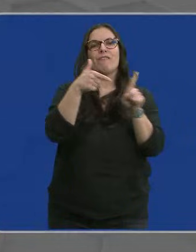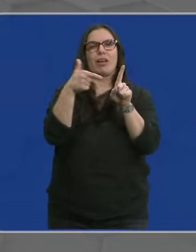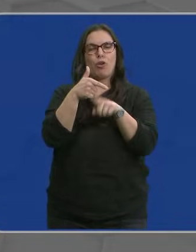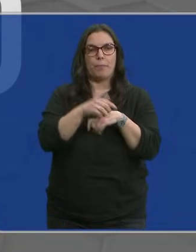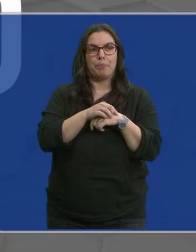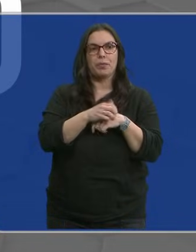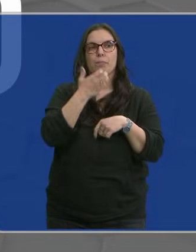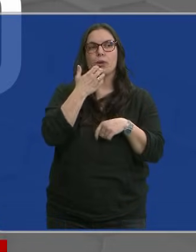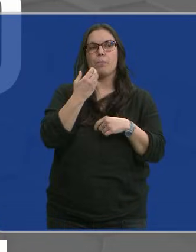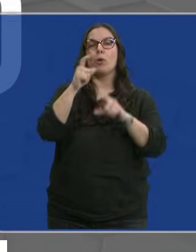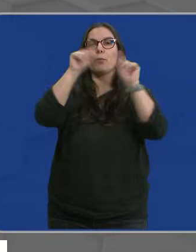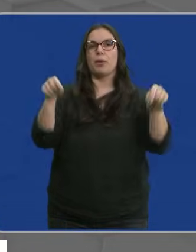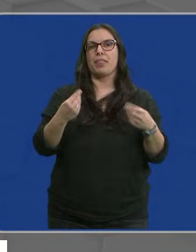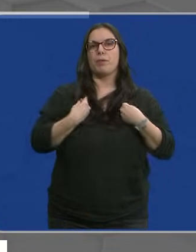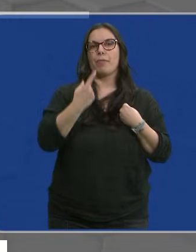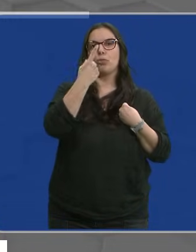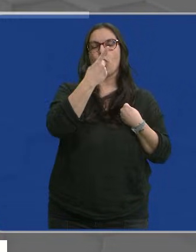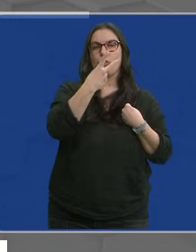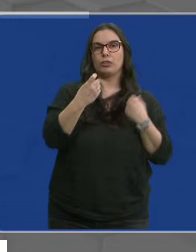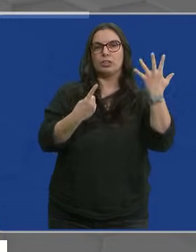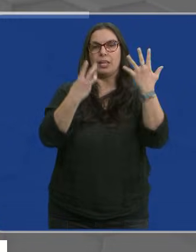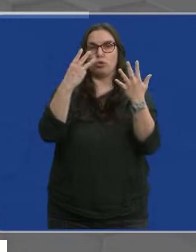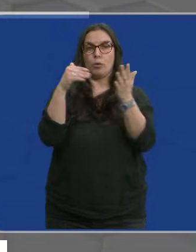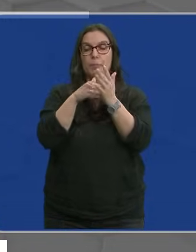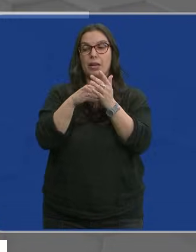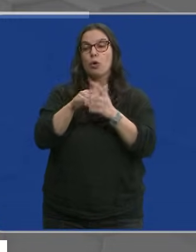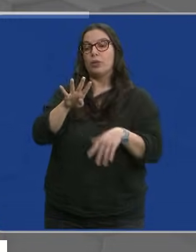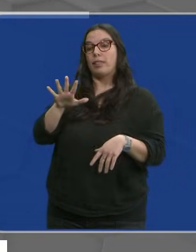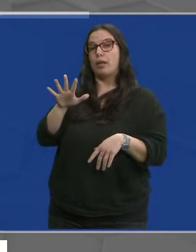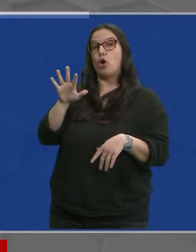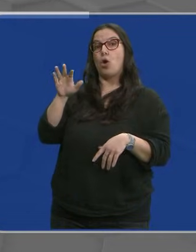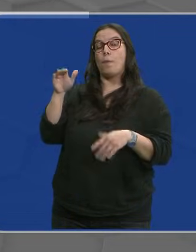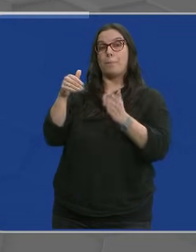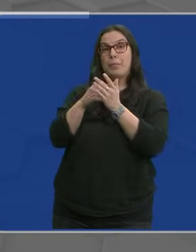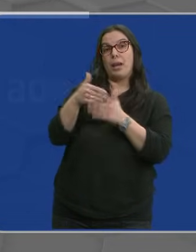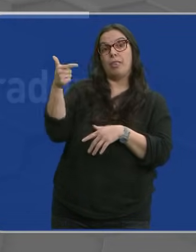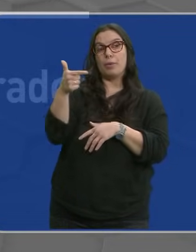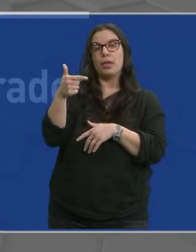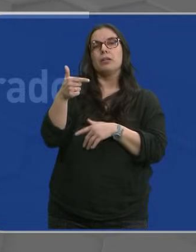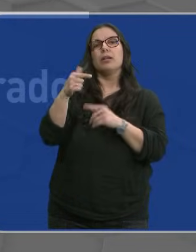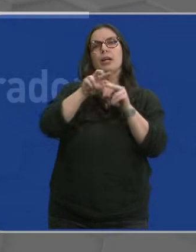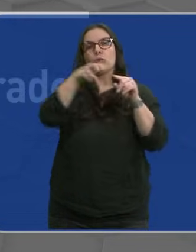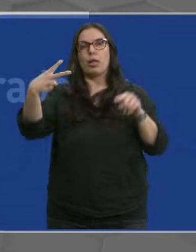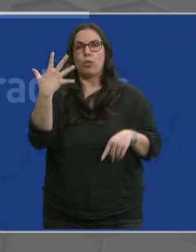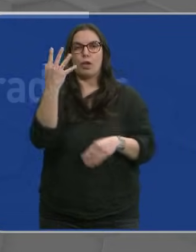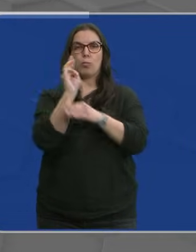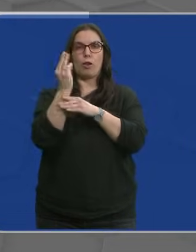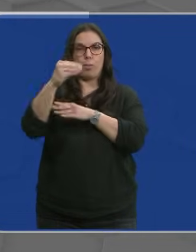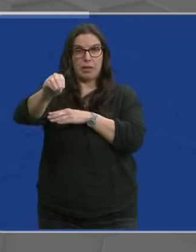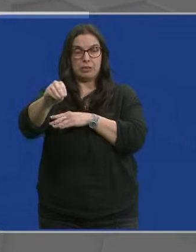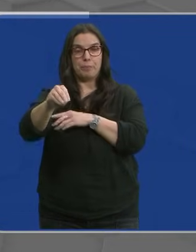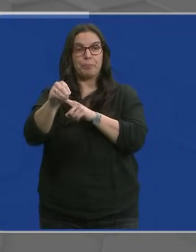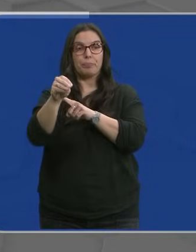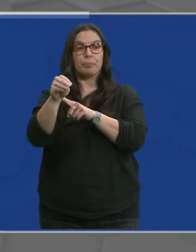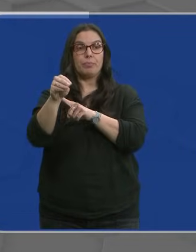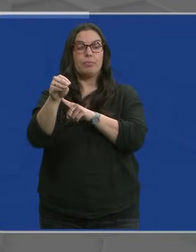de 268.000 habitantes lo dividimos entre los 45.000 y nos darían 5 procuradores más. Como el